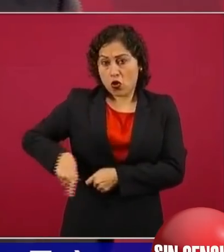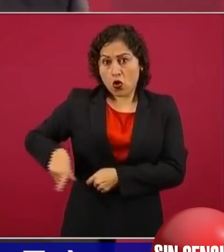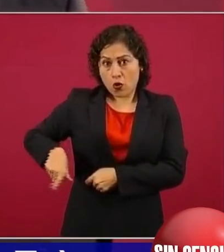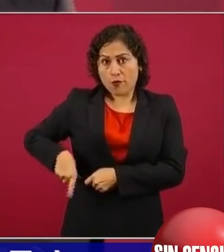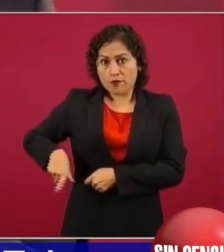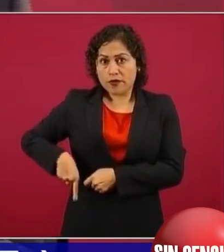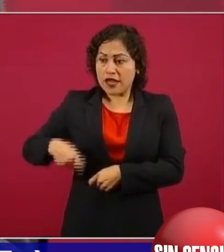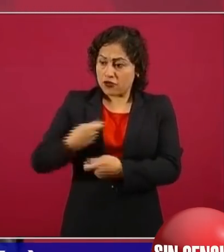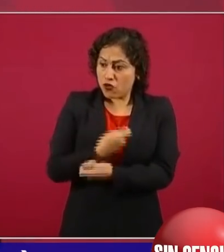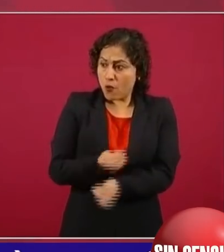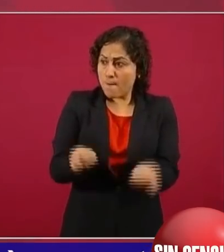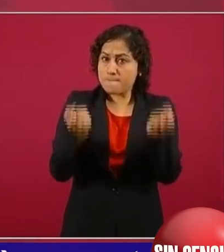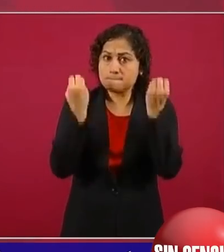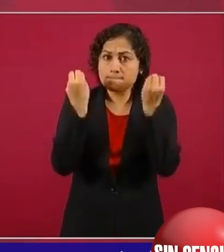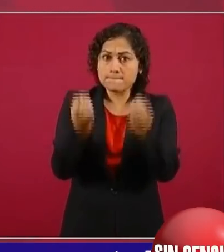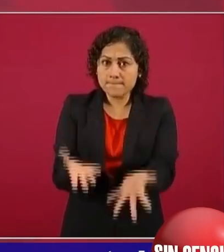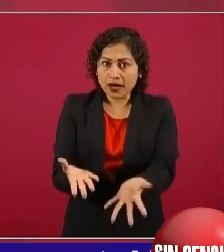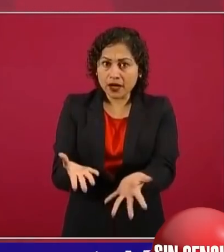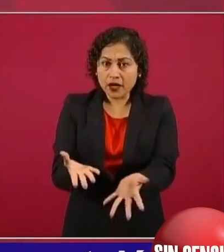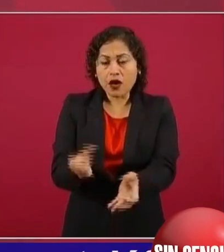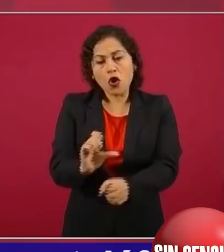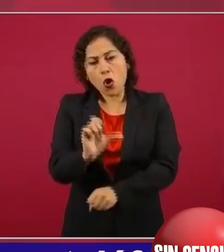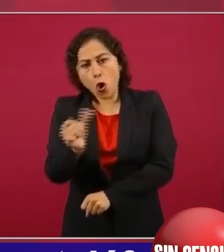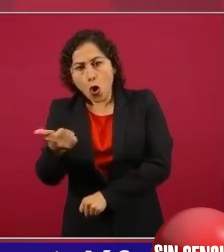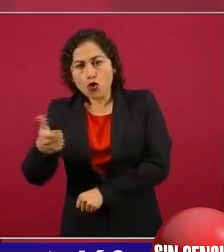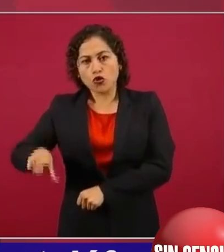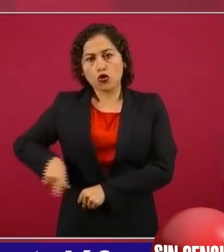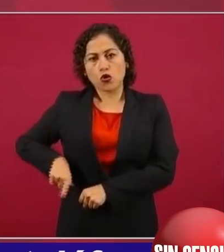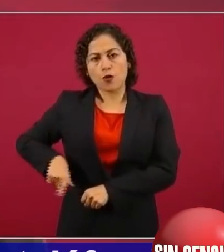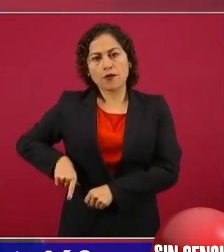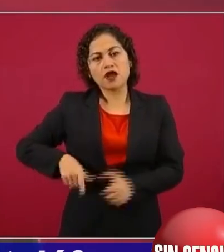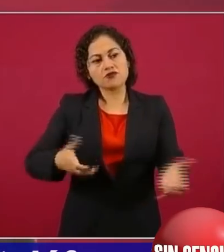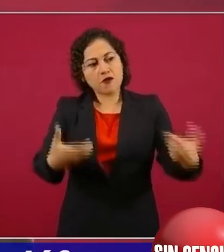Y a mí me llena de orgullo representar un gobierno que da,